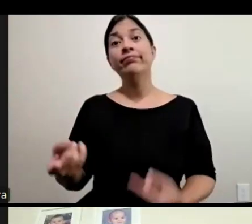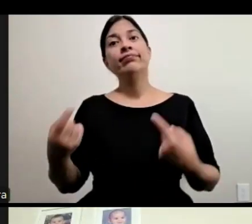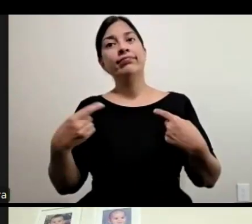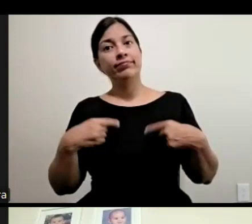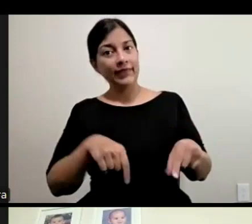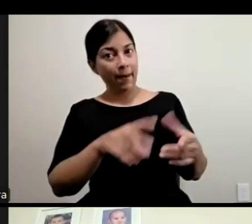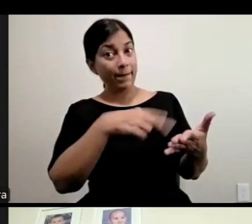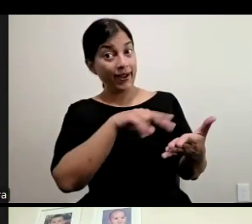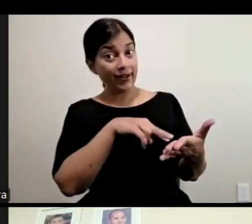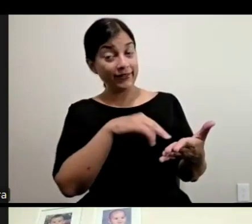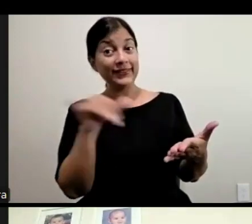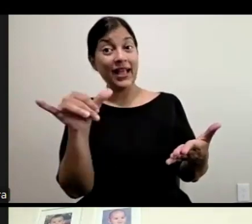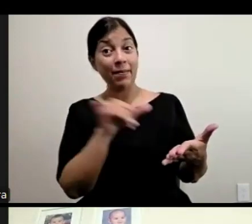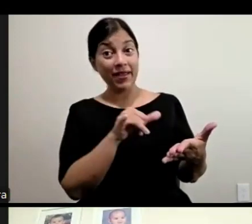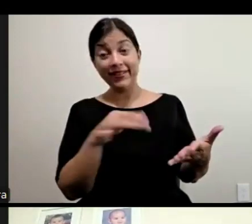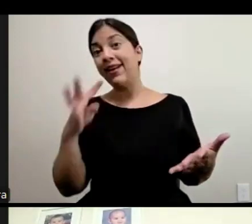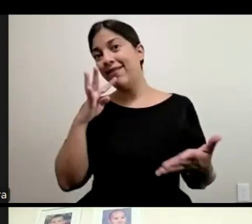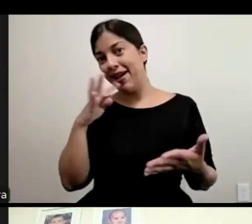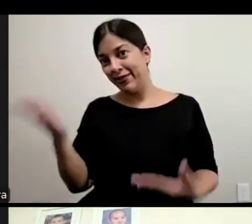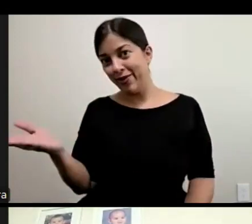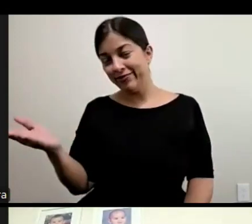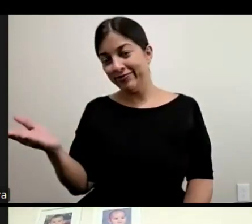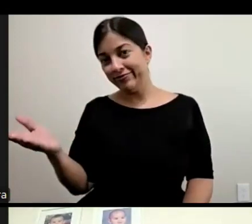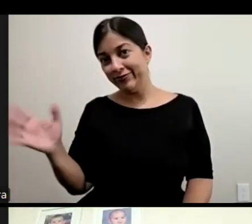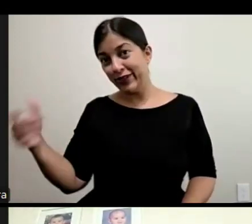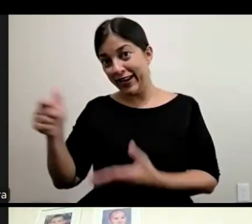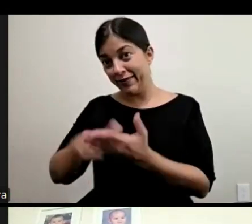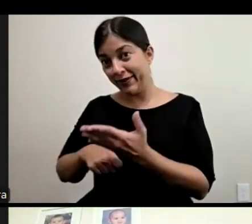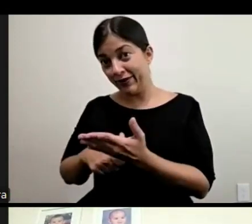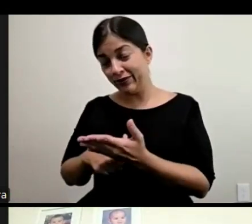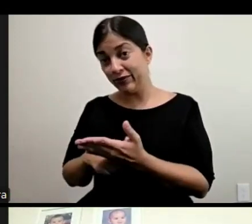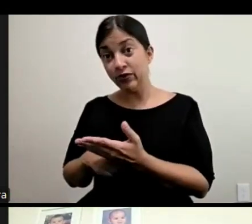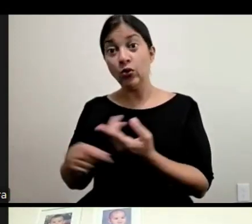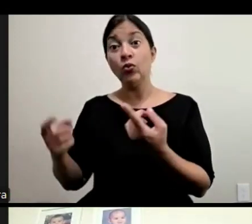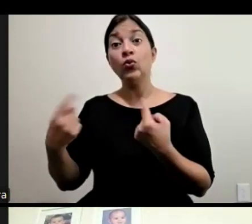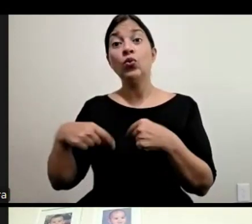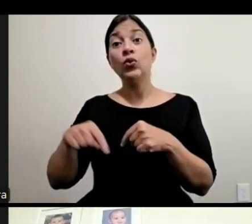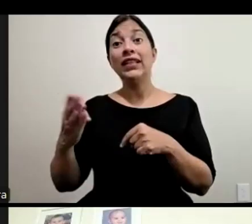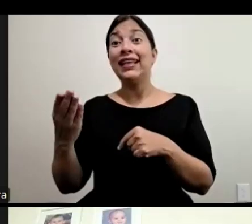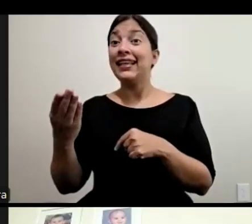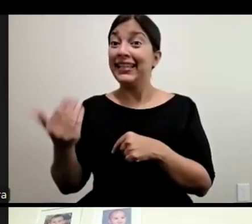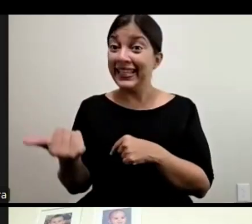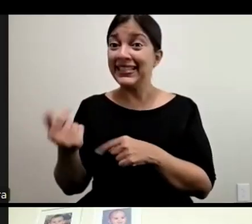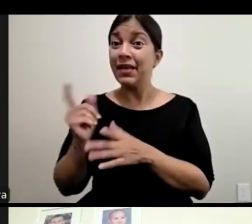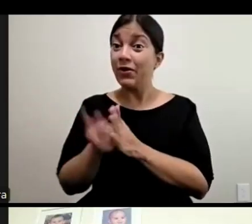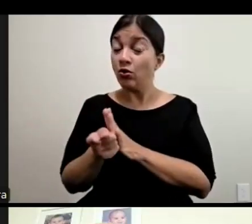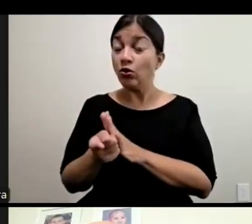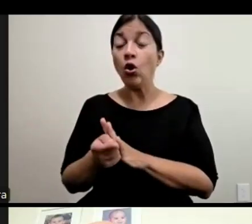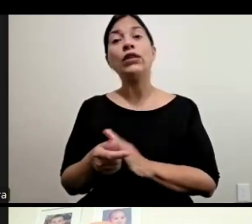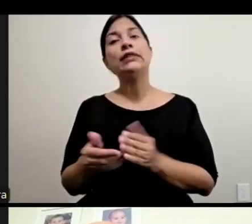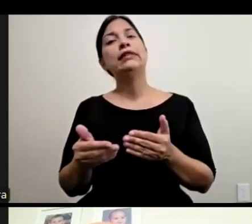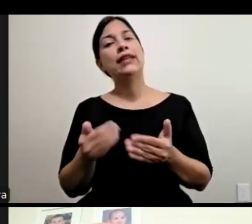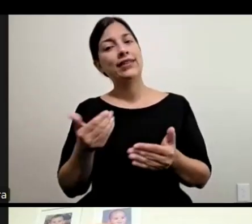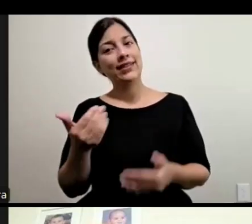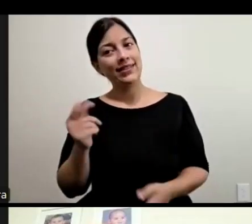están diciendo su parlamento. exactamente. Entonces ¿Son cuántos fui minutos? 15 minutos. casi 15 minutos. Sí, porque ¿Cierto? era